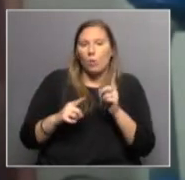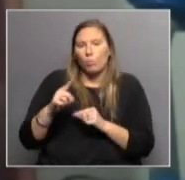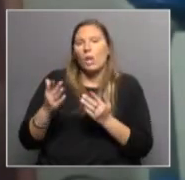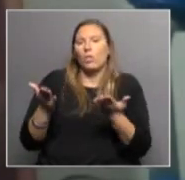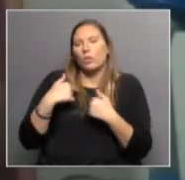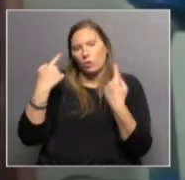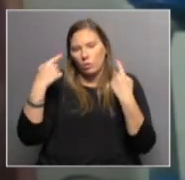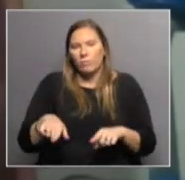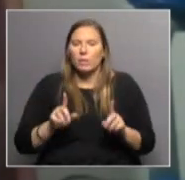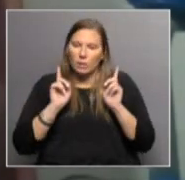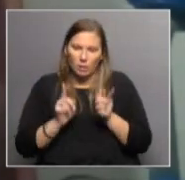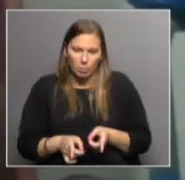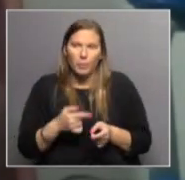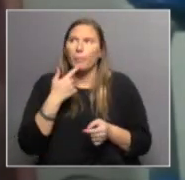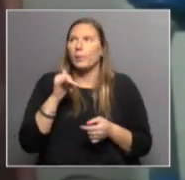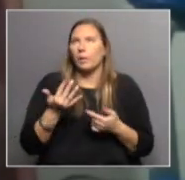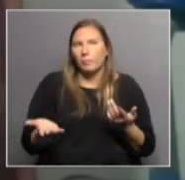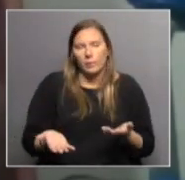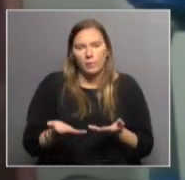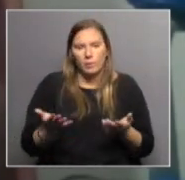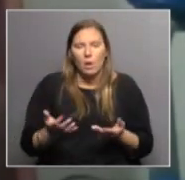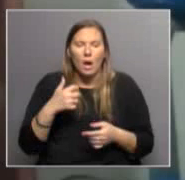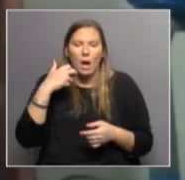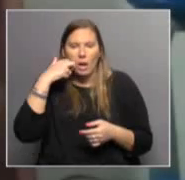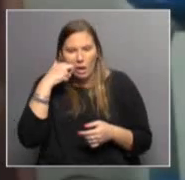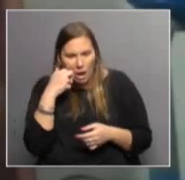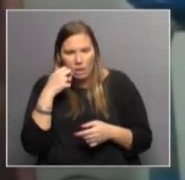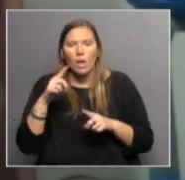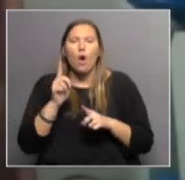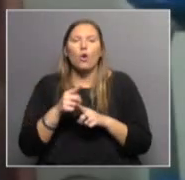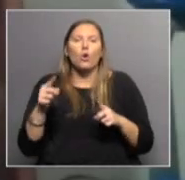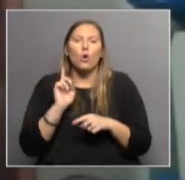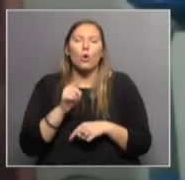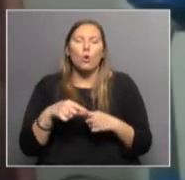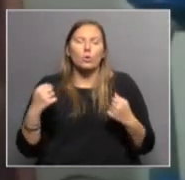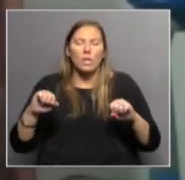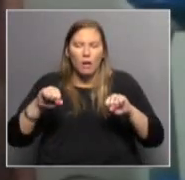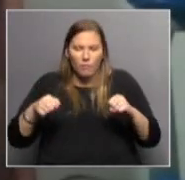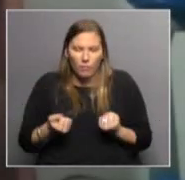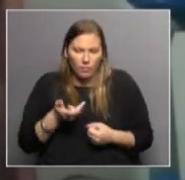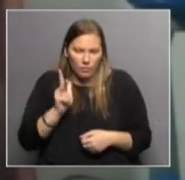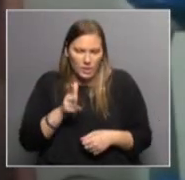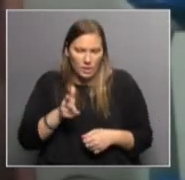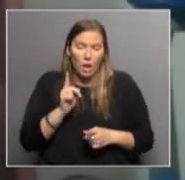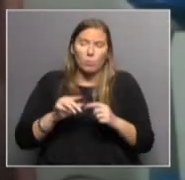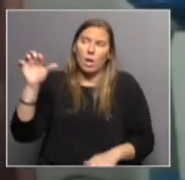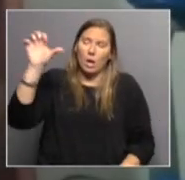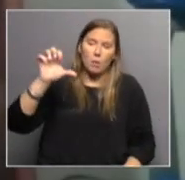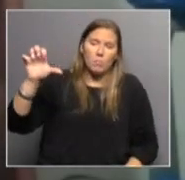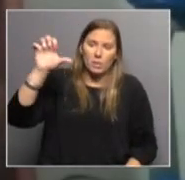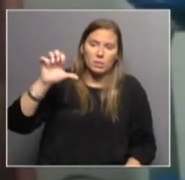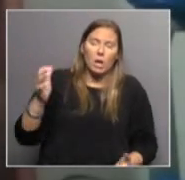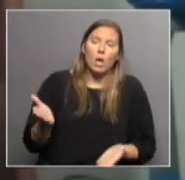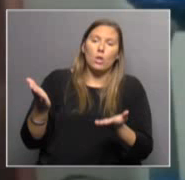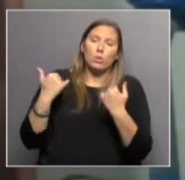de donaciones, como pueden ser en carnes, en congelados, o incluso algunas empresas que han